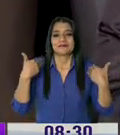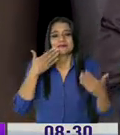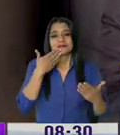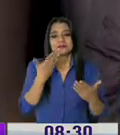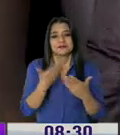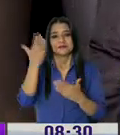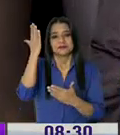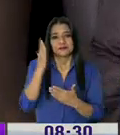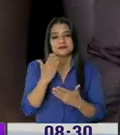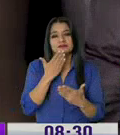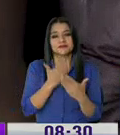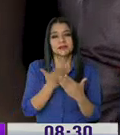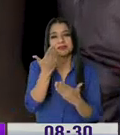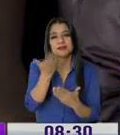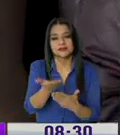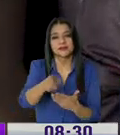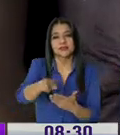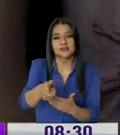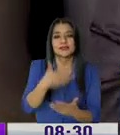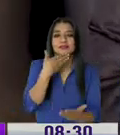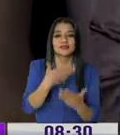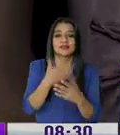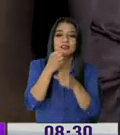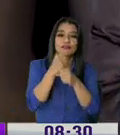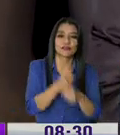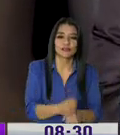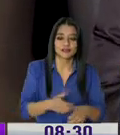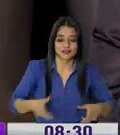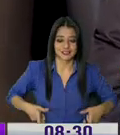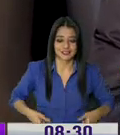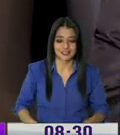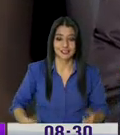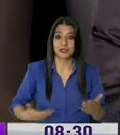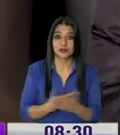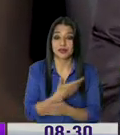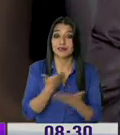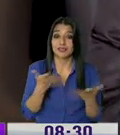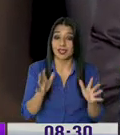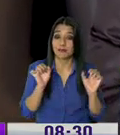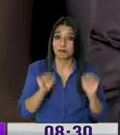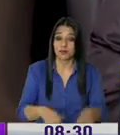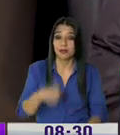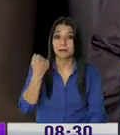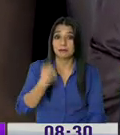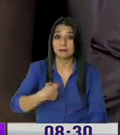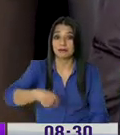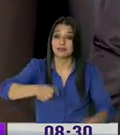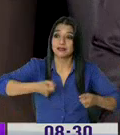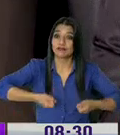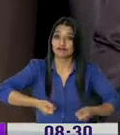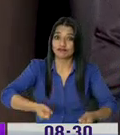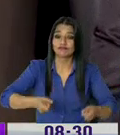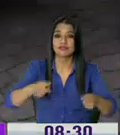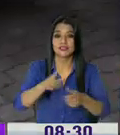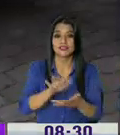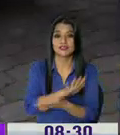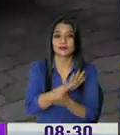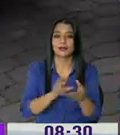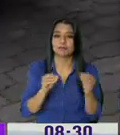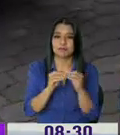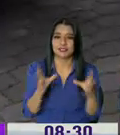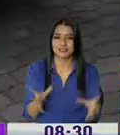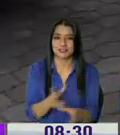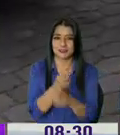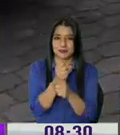agradecida a Dios, a ustedes, gracias a la Fundación. Una cita nueva le puede sacar a pasear, puede irse a la escuelita con más seguridad. Una silla